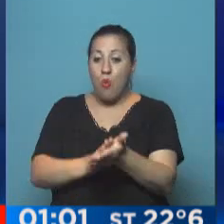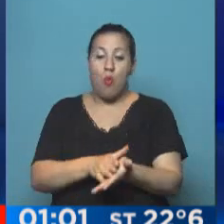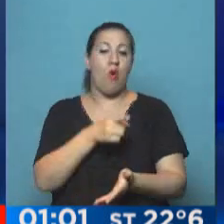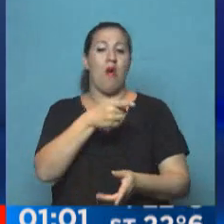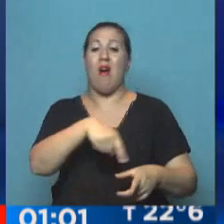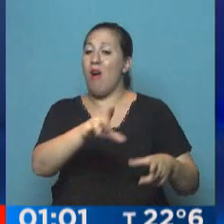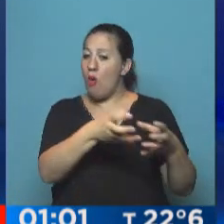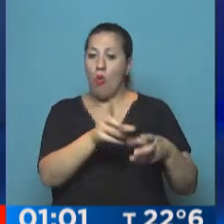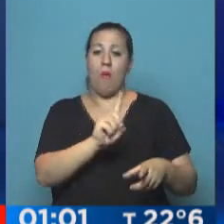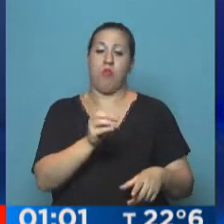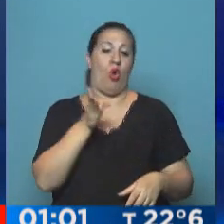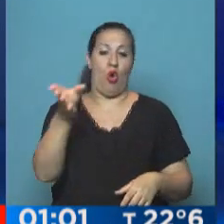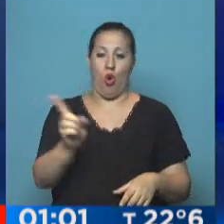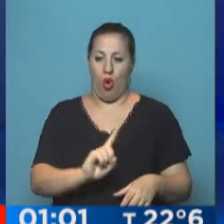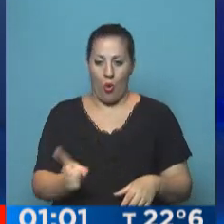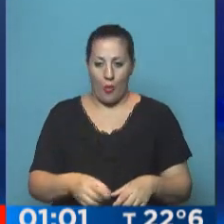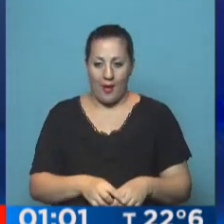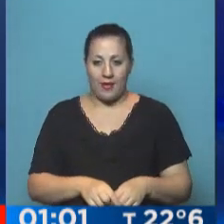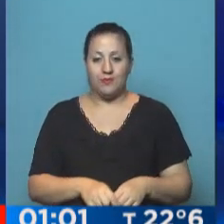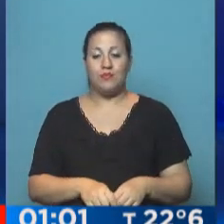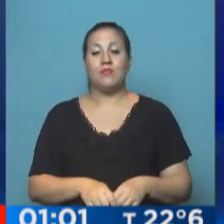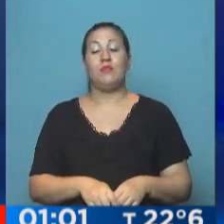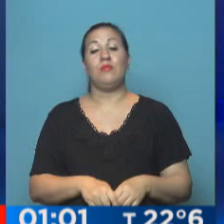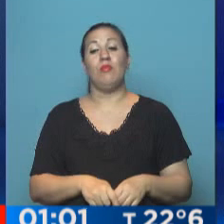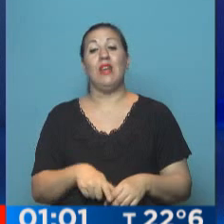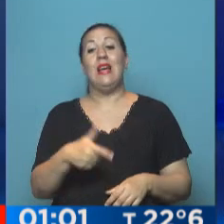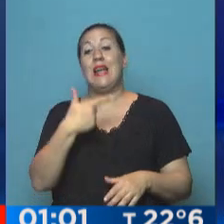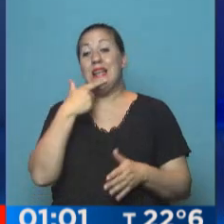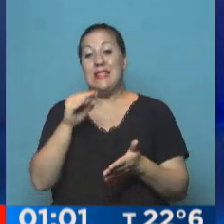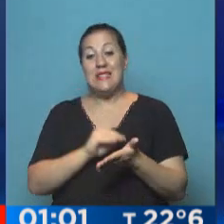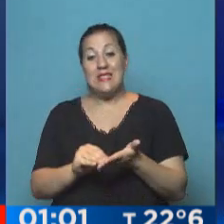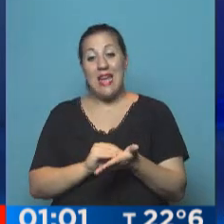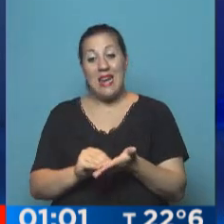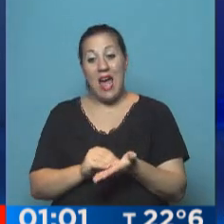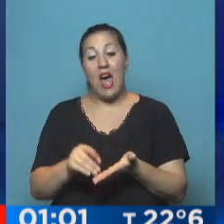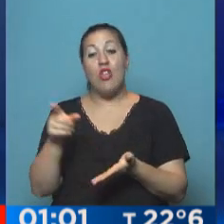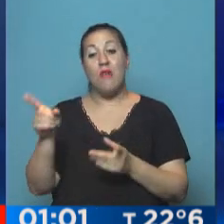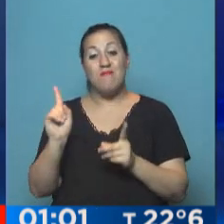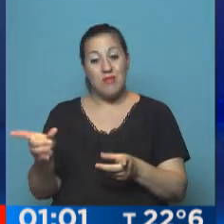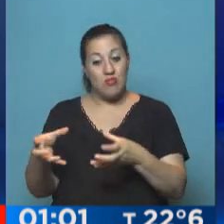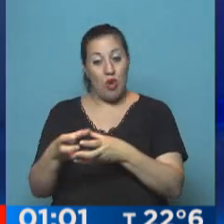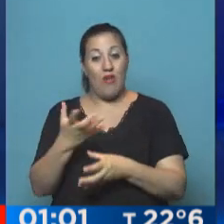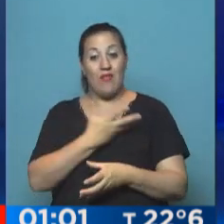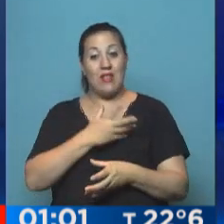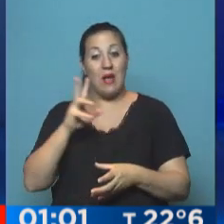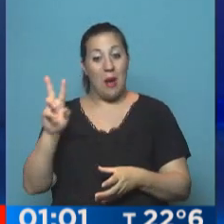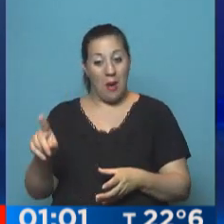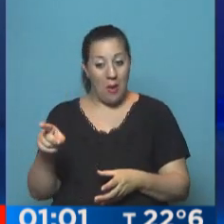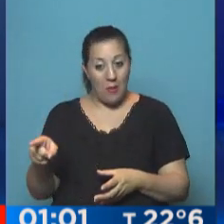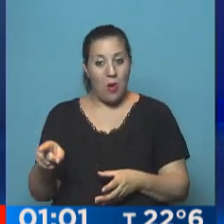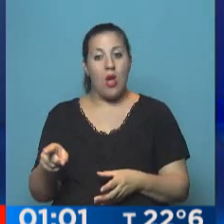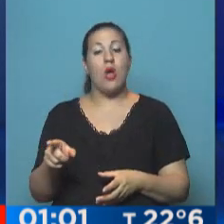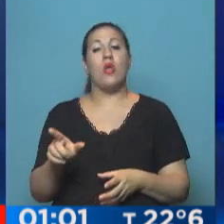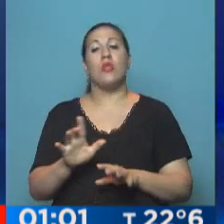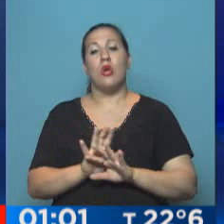presidente electo, Mauricio Macri. Mientras tanto, en el Senado, el comportamiento del mismo bloque del Frente para la Victoria ha sido